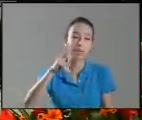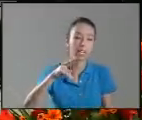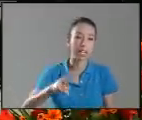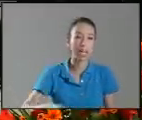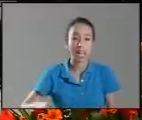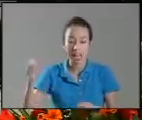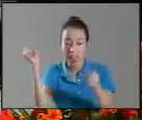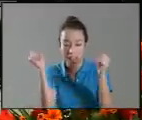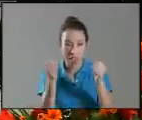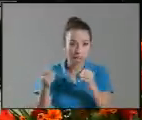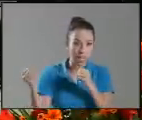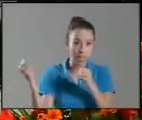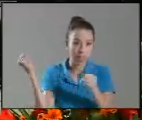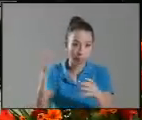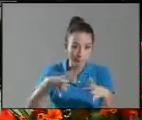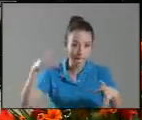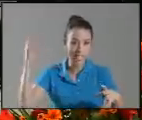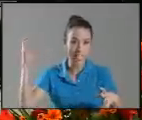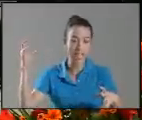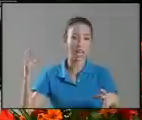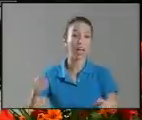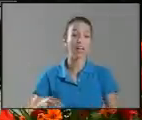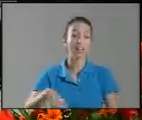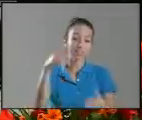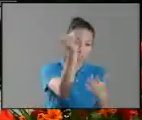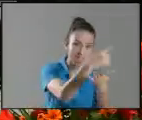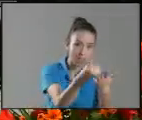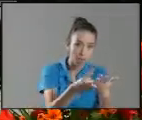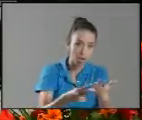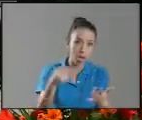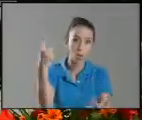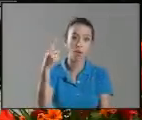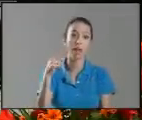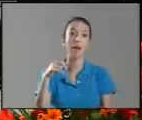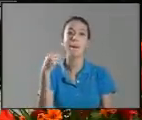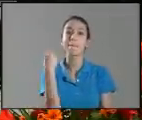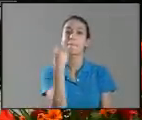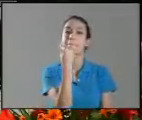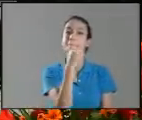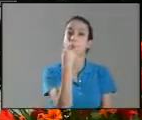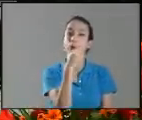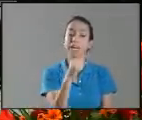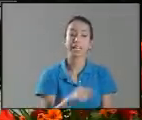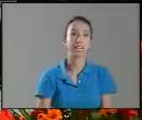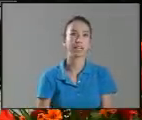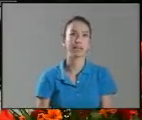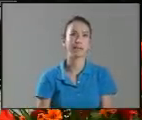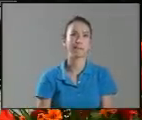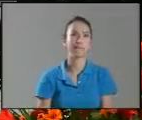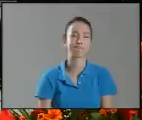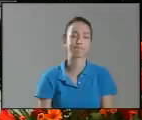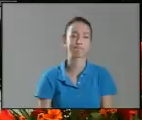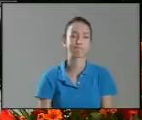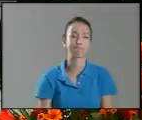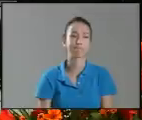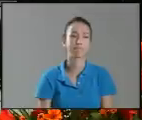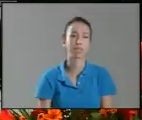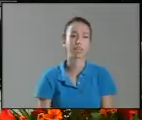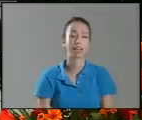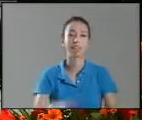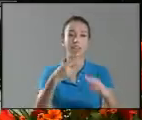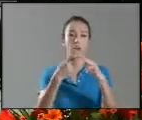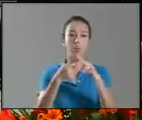Porque por eso es, perdón, que los íconos que se miran en la imaginería y toda esa cuestión dibujan a